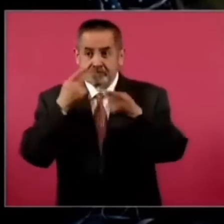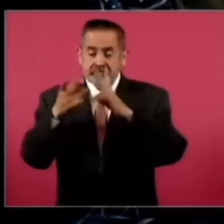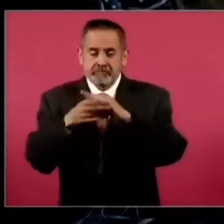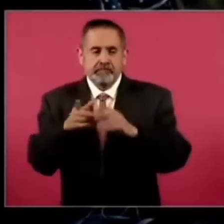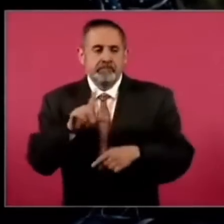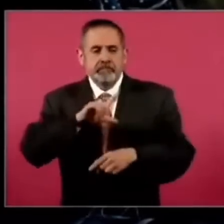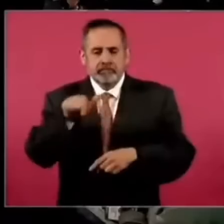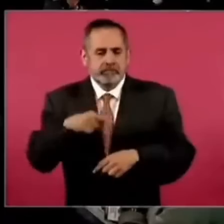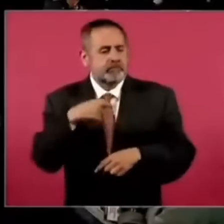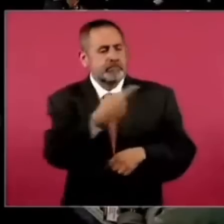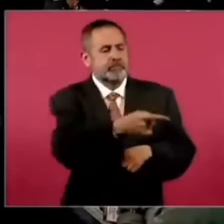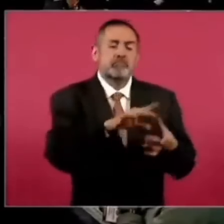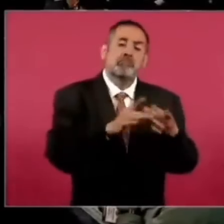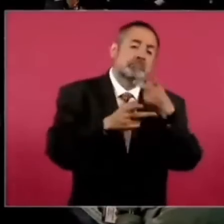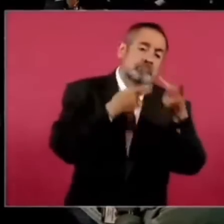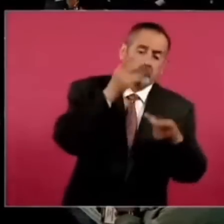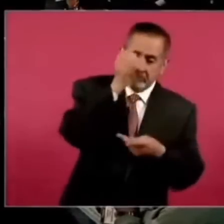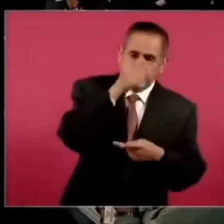Norma Piña. Muchas gracias.